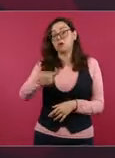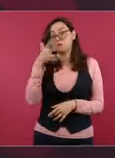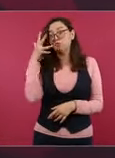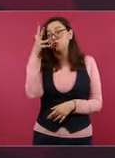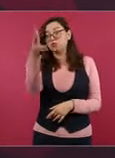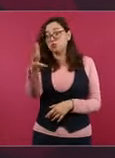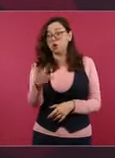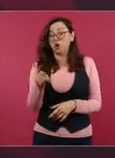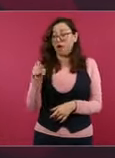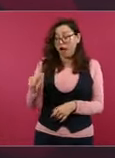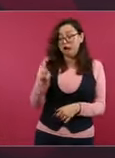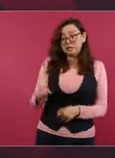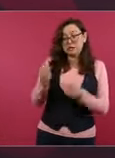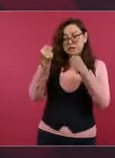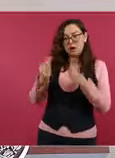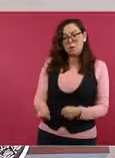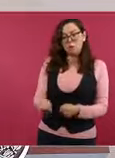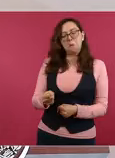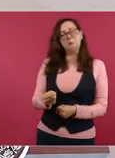porque